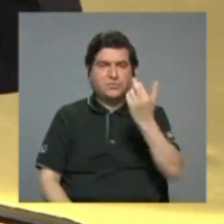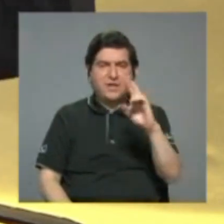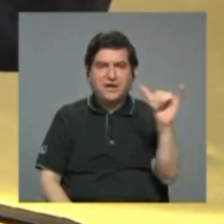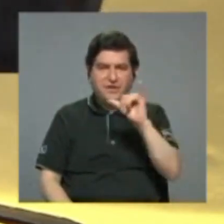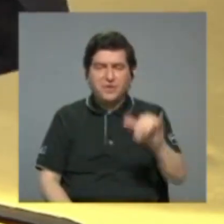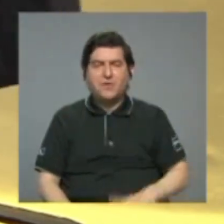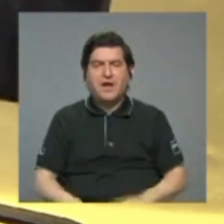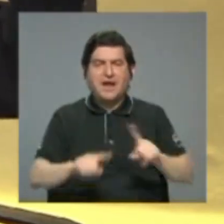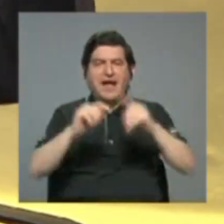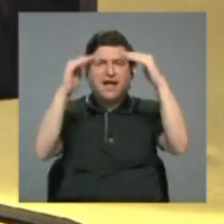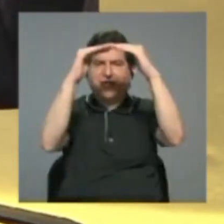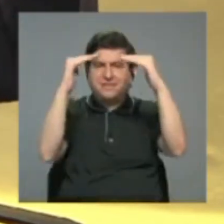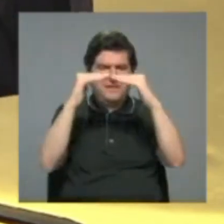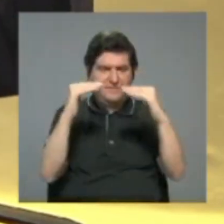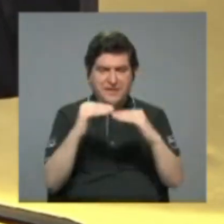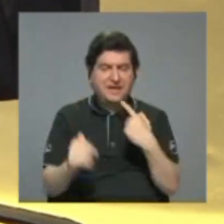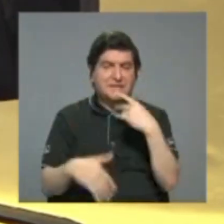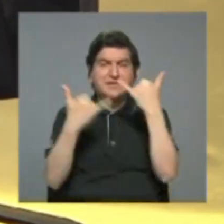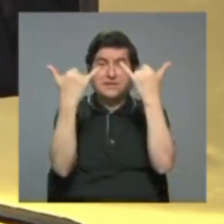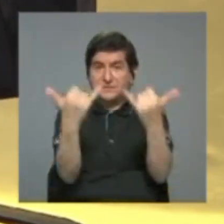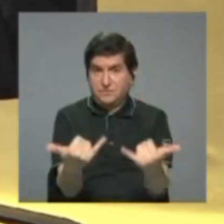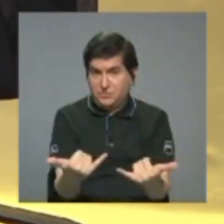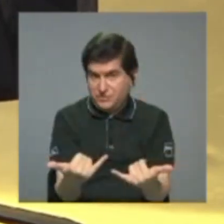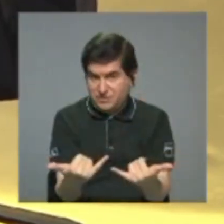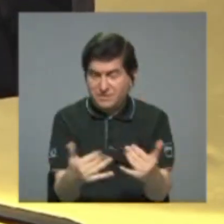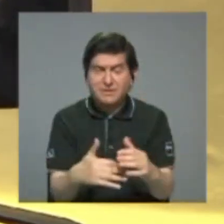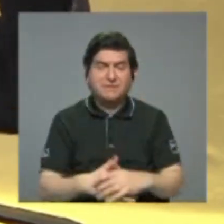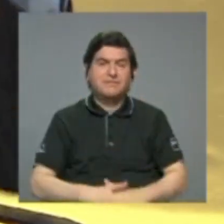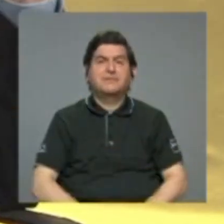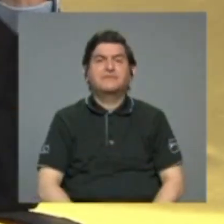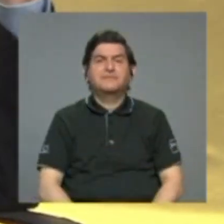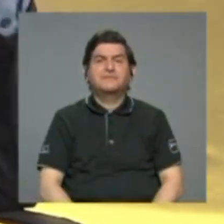los distintos niveles. Ya usted lo dijo,